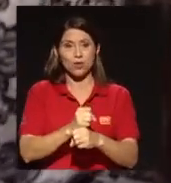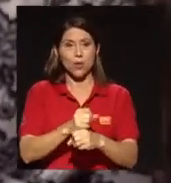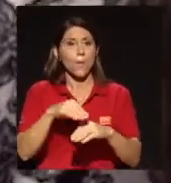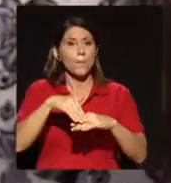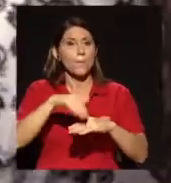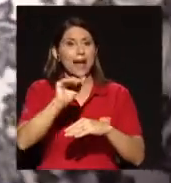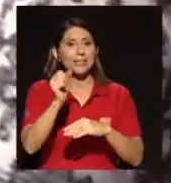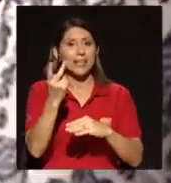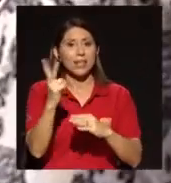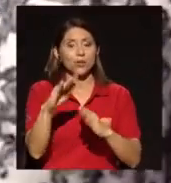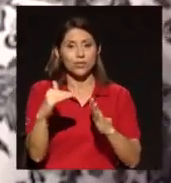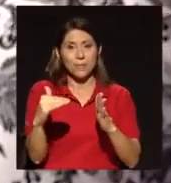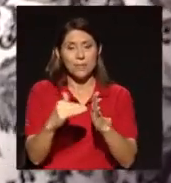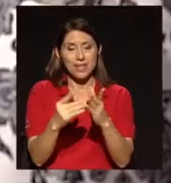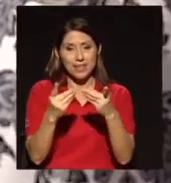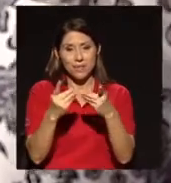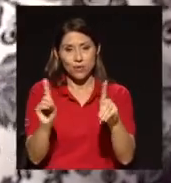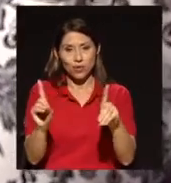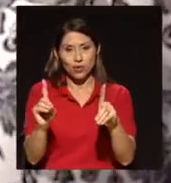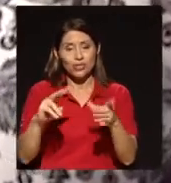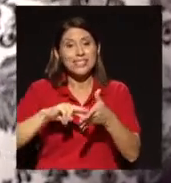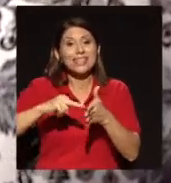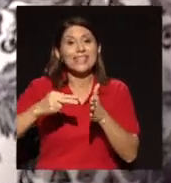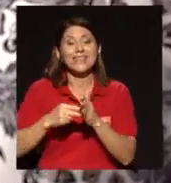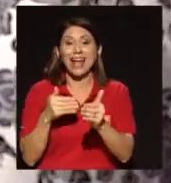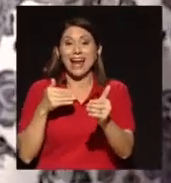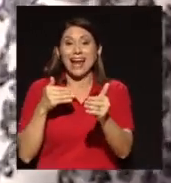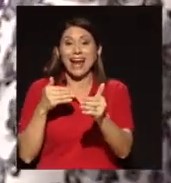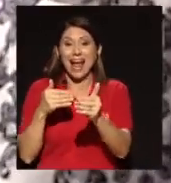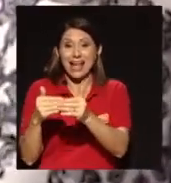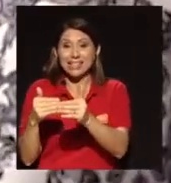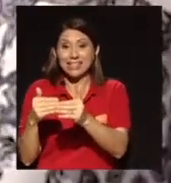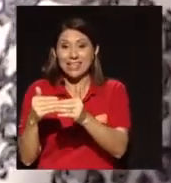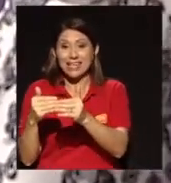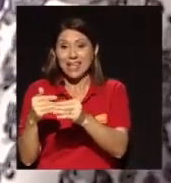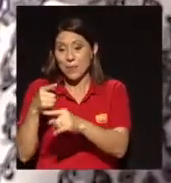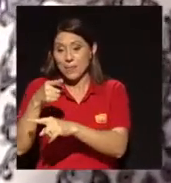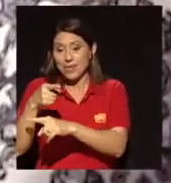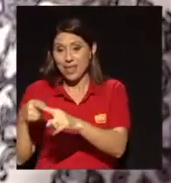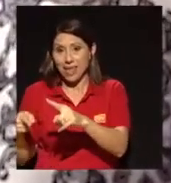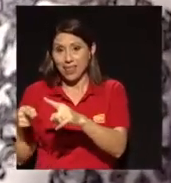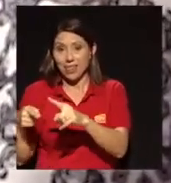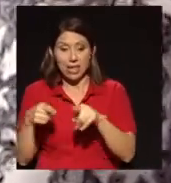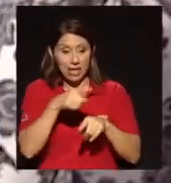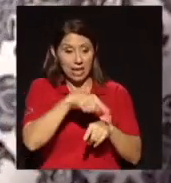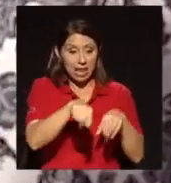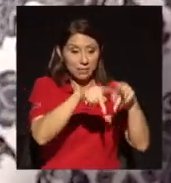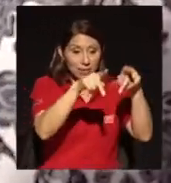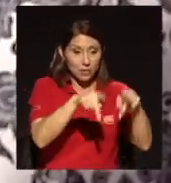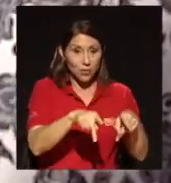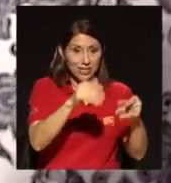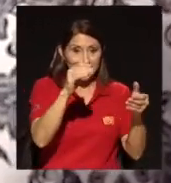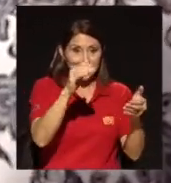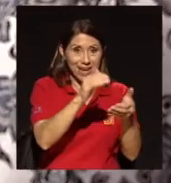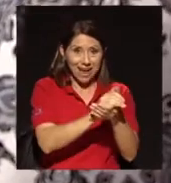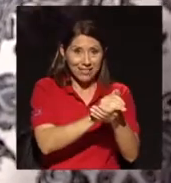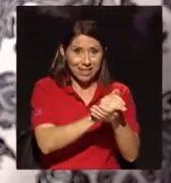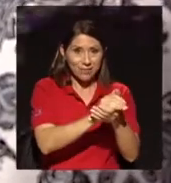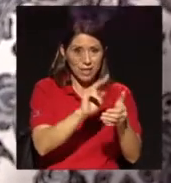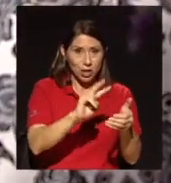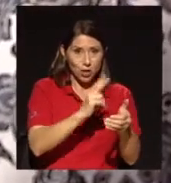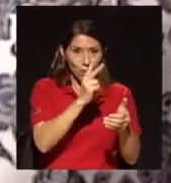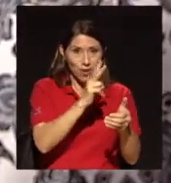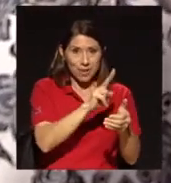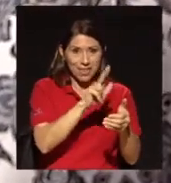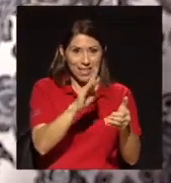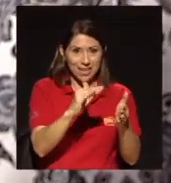12.000 divorcios, estamos hablando de casi la mitad de las personas. Es decir, por un lado se casa el doble, 23.000 y tantas,